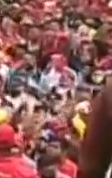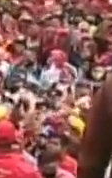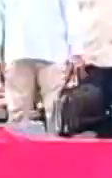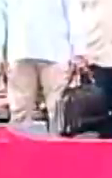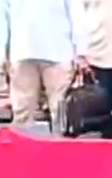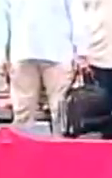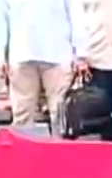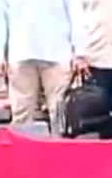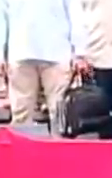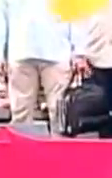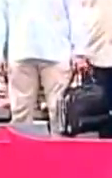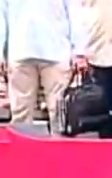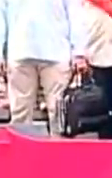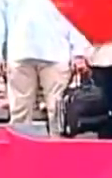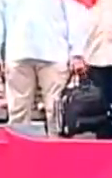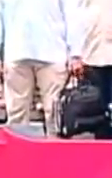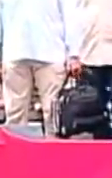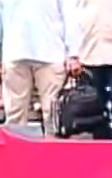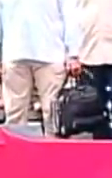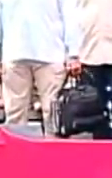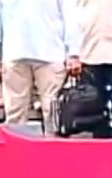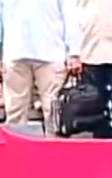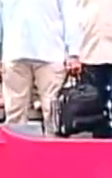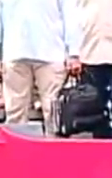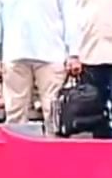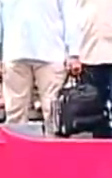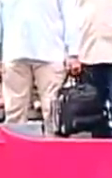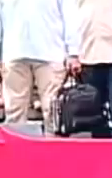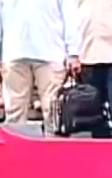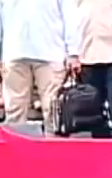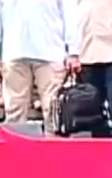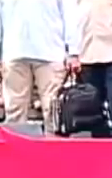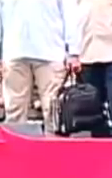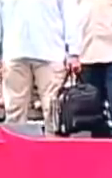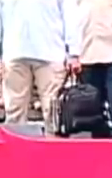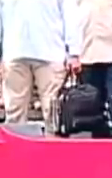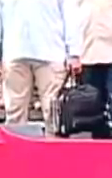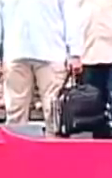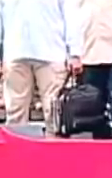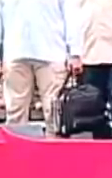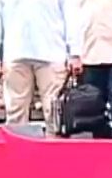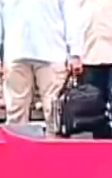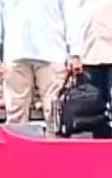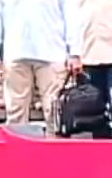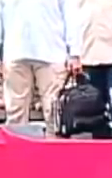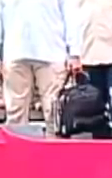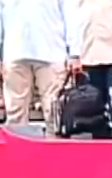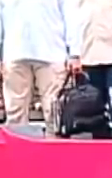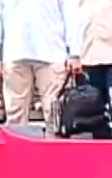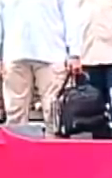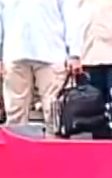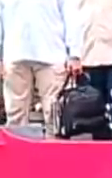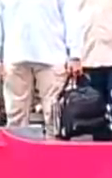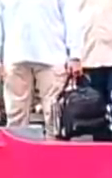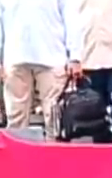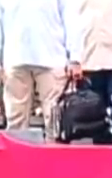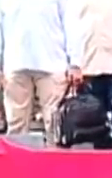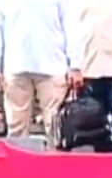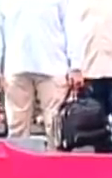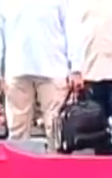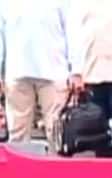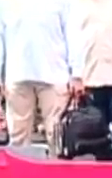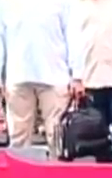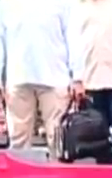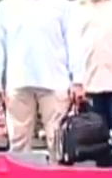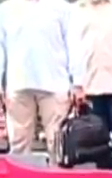la paz. En el frente combativa las mujeres, con los hombres en